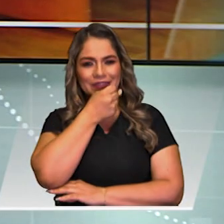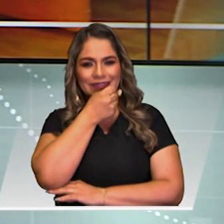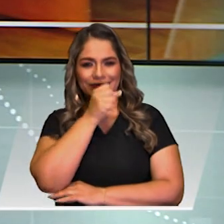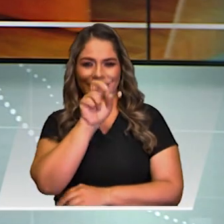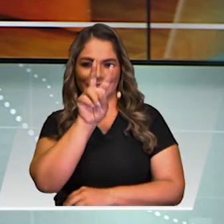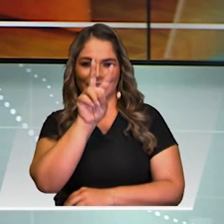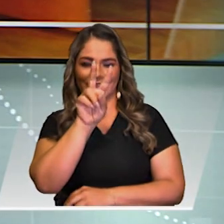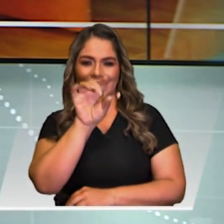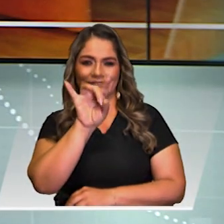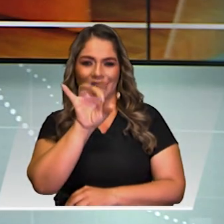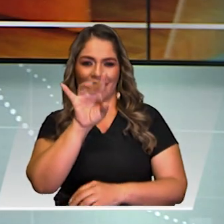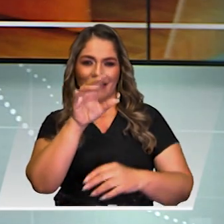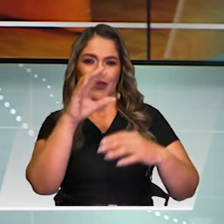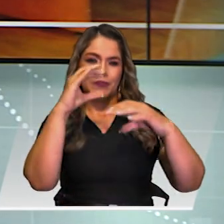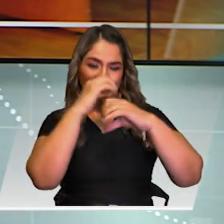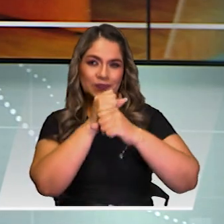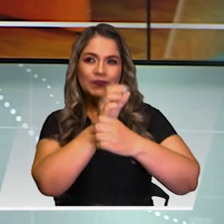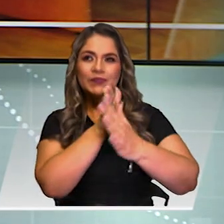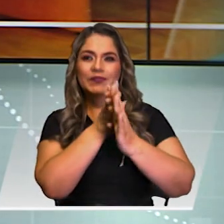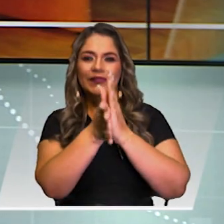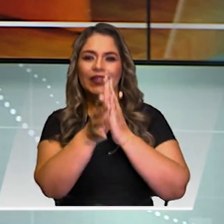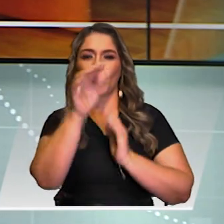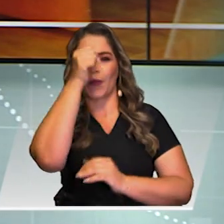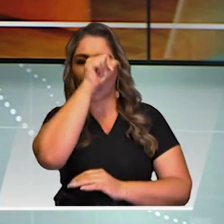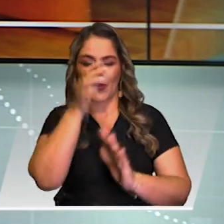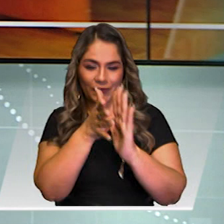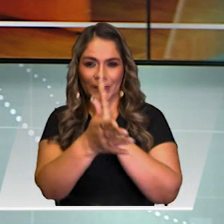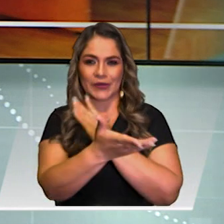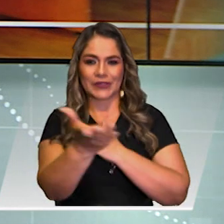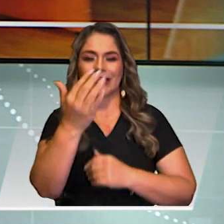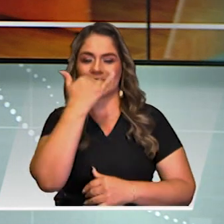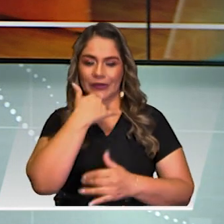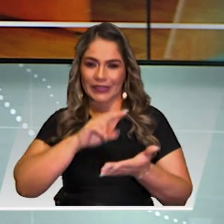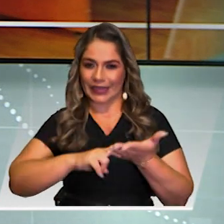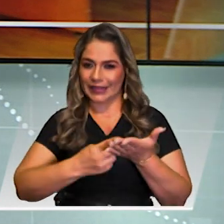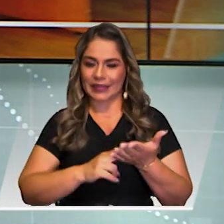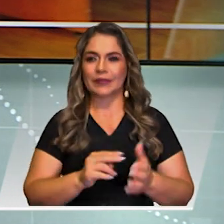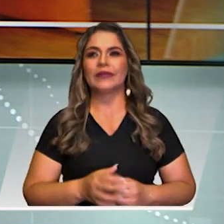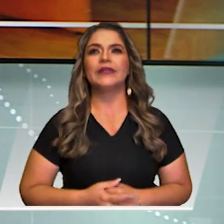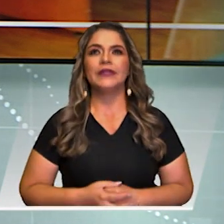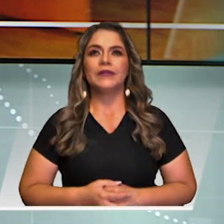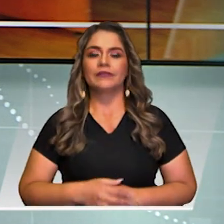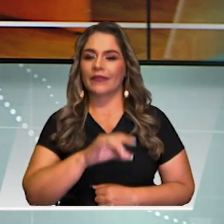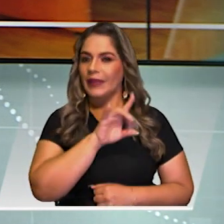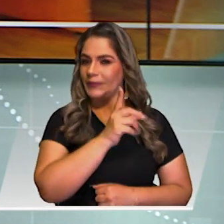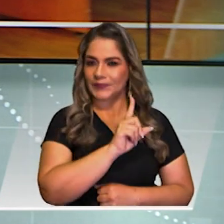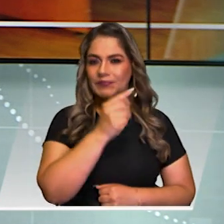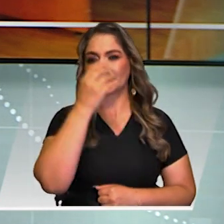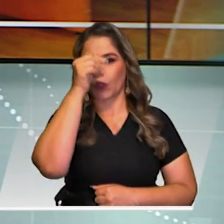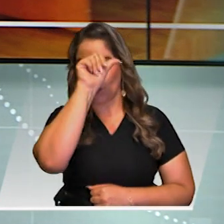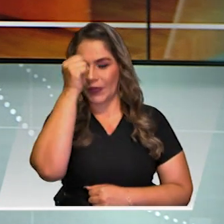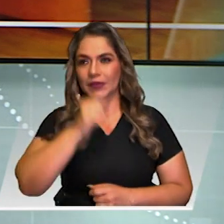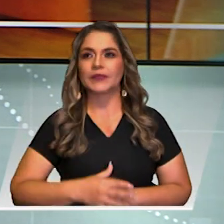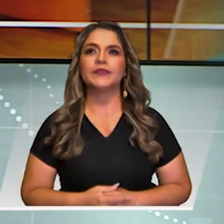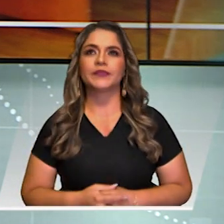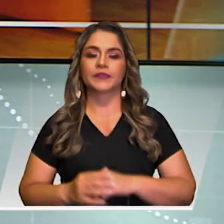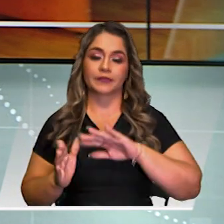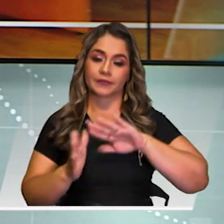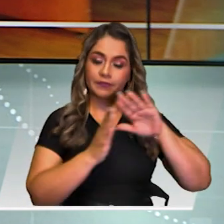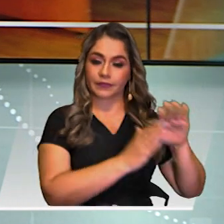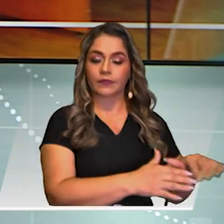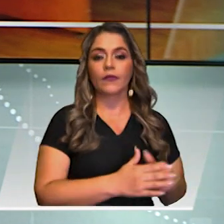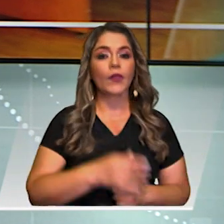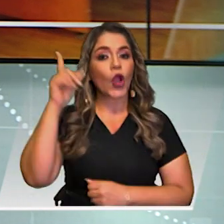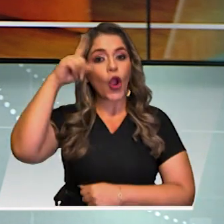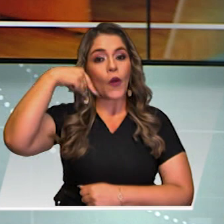el gobernador encargado de antioquia luis fernando suárez anunció este mediodía que a partir de mañana 10 de mayo se flexibilizarán